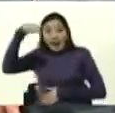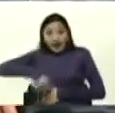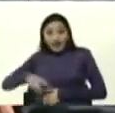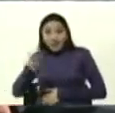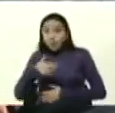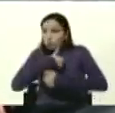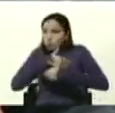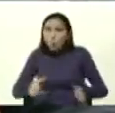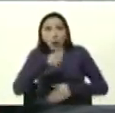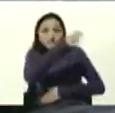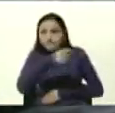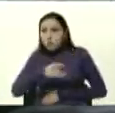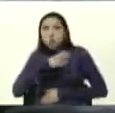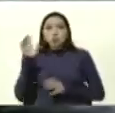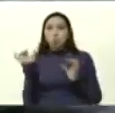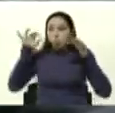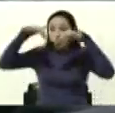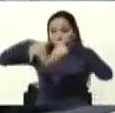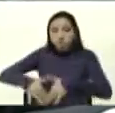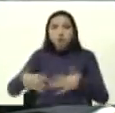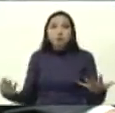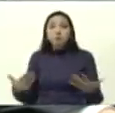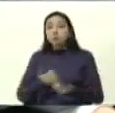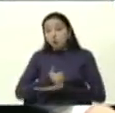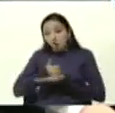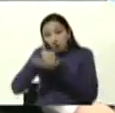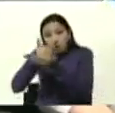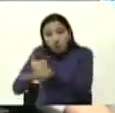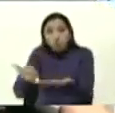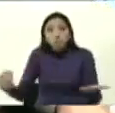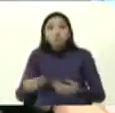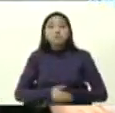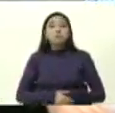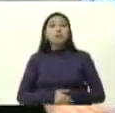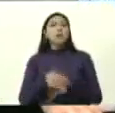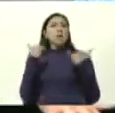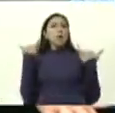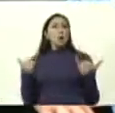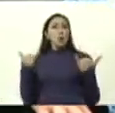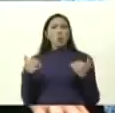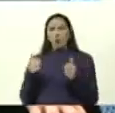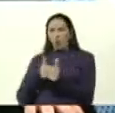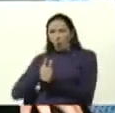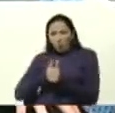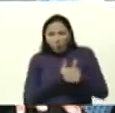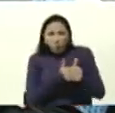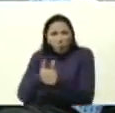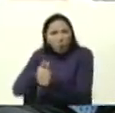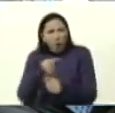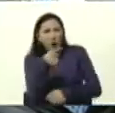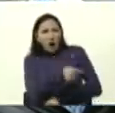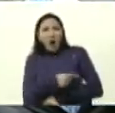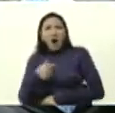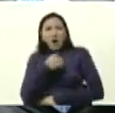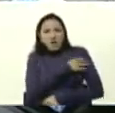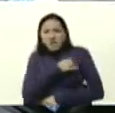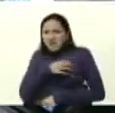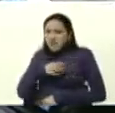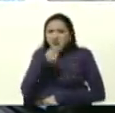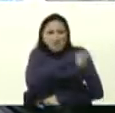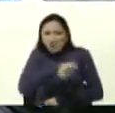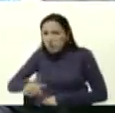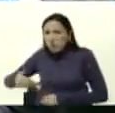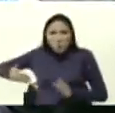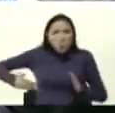chilenos. Y es inconcebible lo que está ocurriendo, la persecución, la xenofobia, el odio